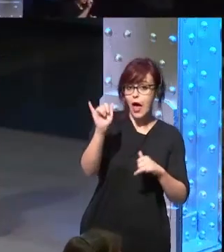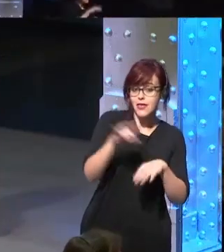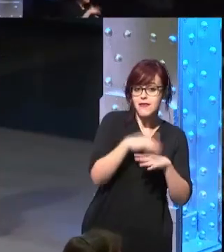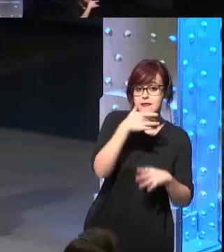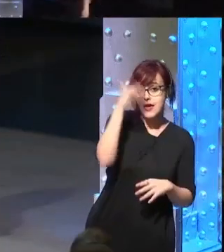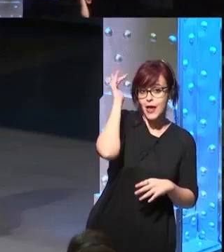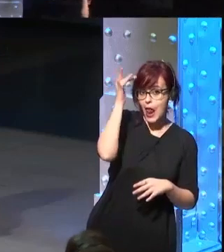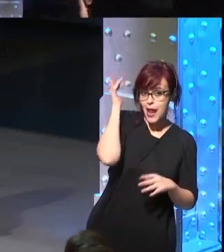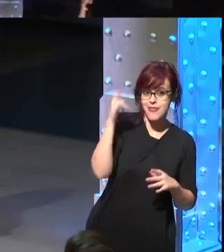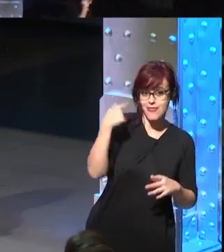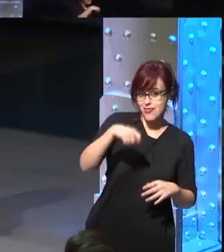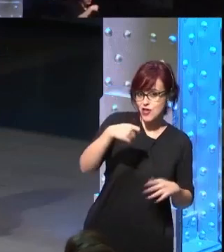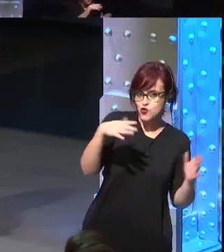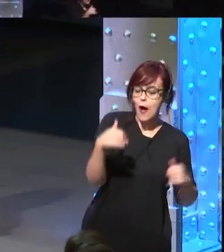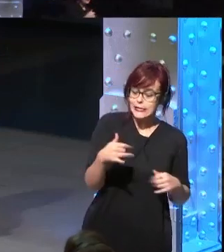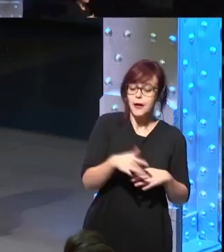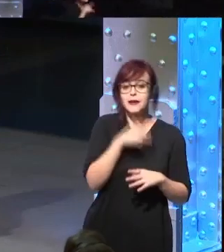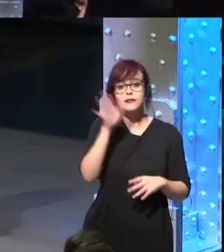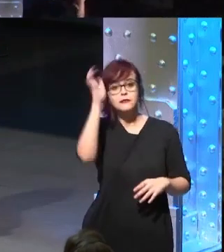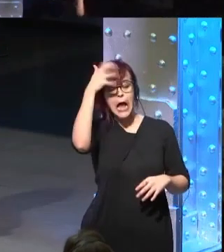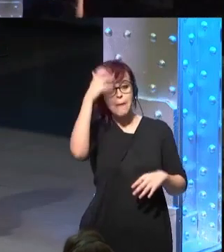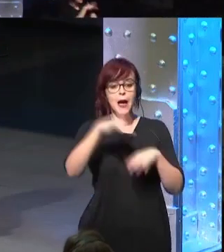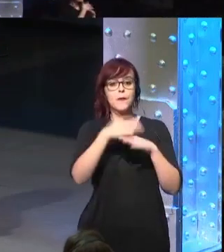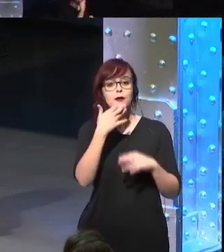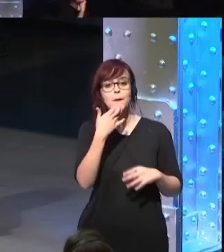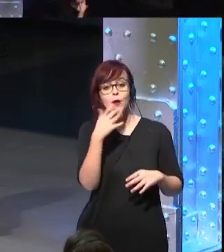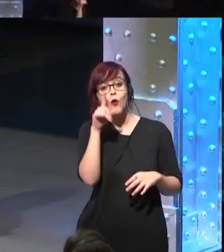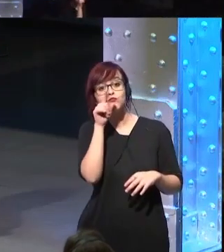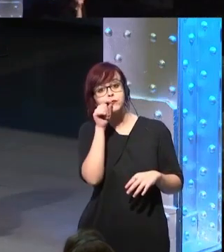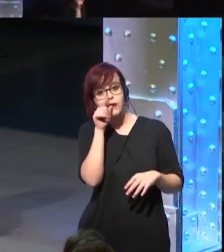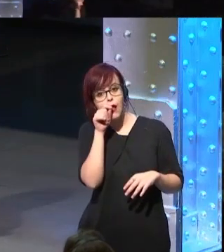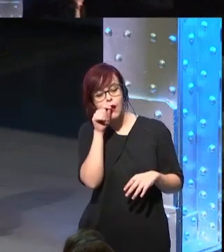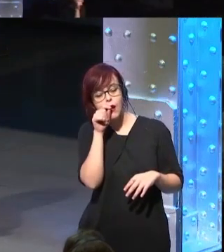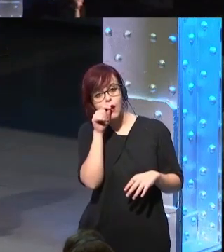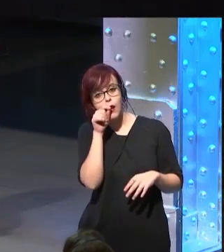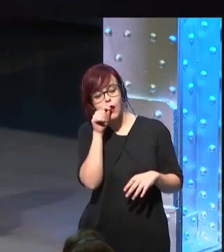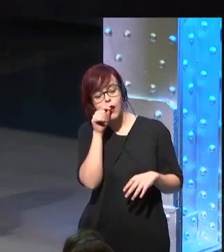tiene, por ejemplo. Sí, Trump en Twitter, por ejemplo,